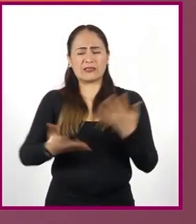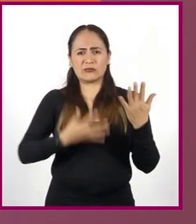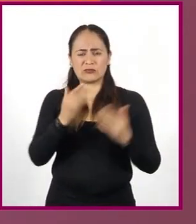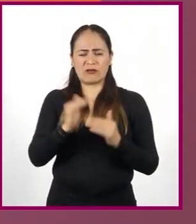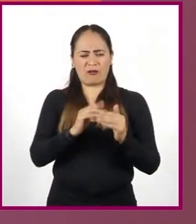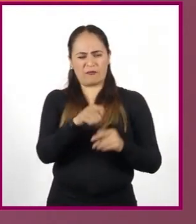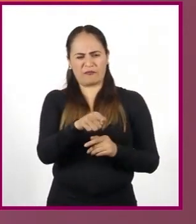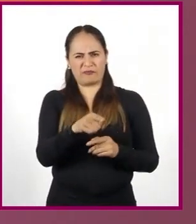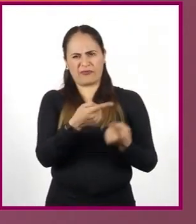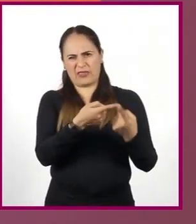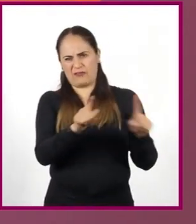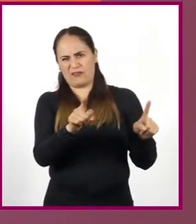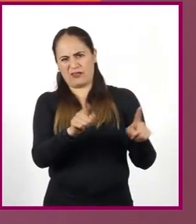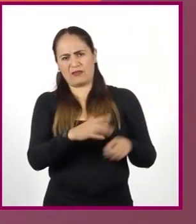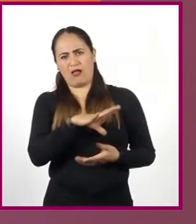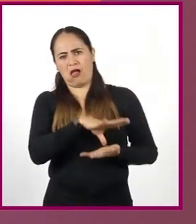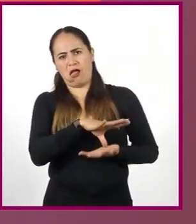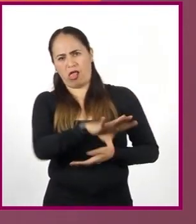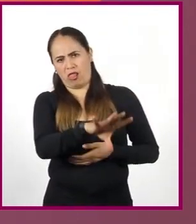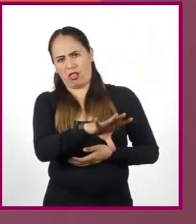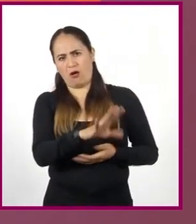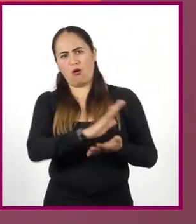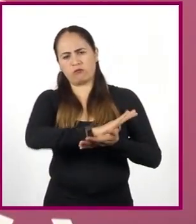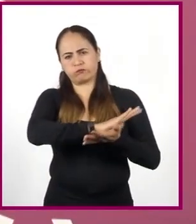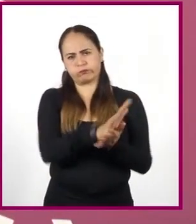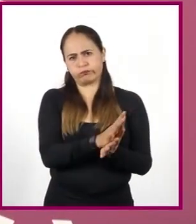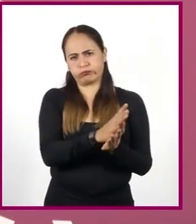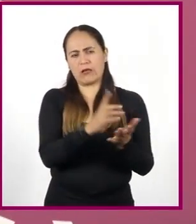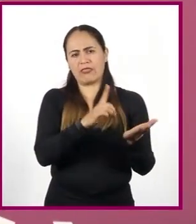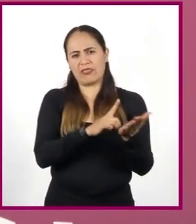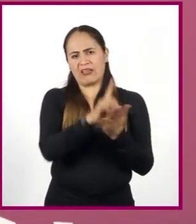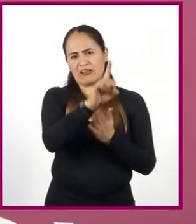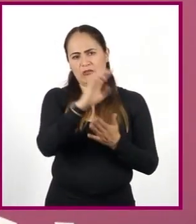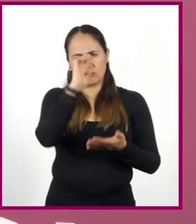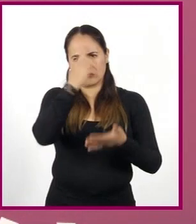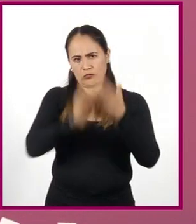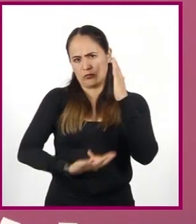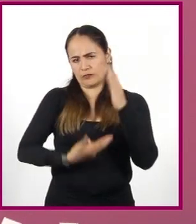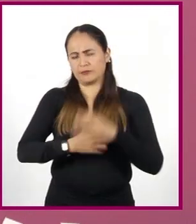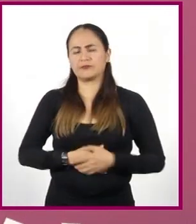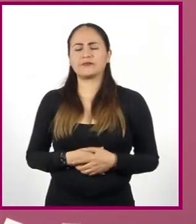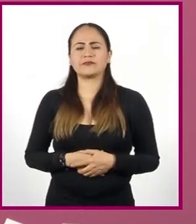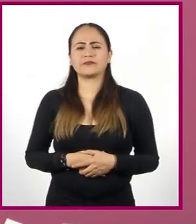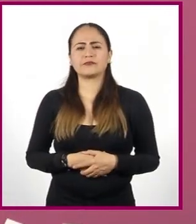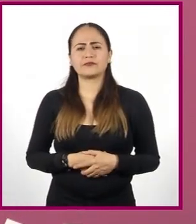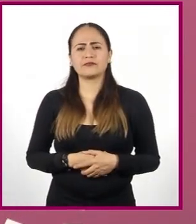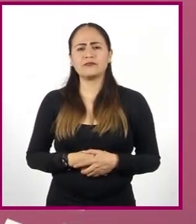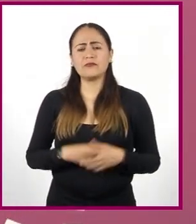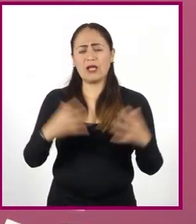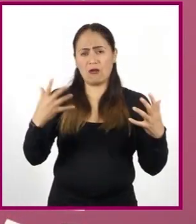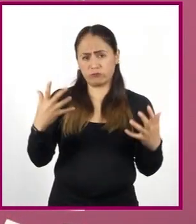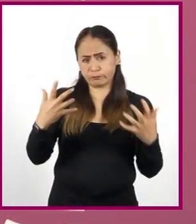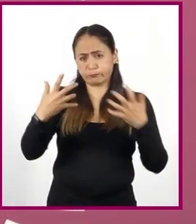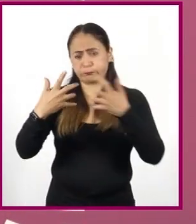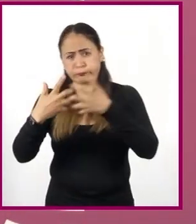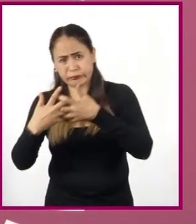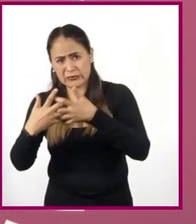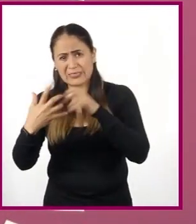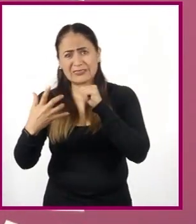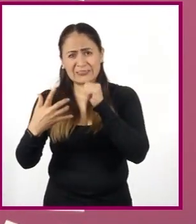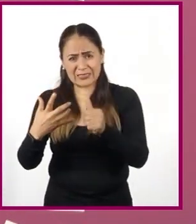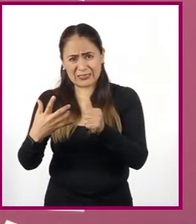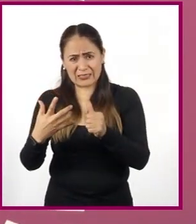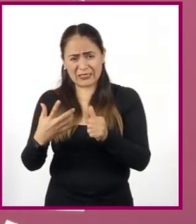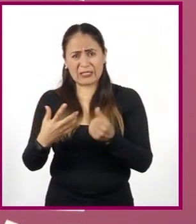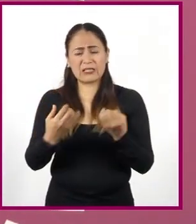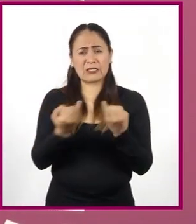distinción, exclusión o restricción de sus derechos. Además de la sensación de no encajar y el temor de intentar integrarse a